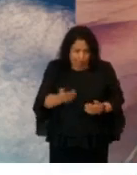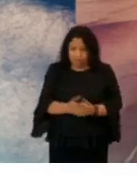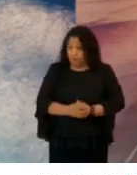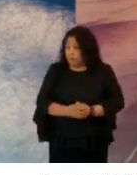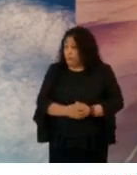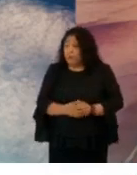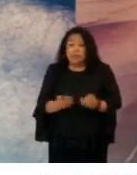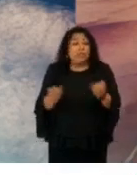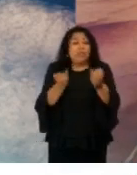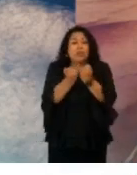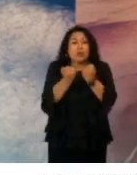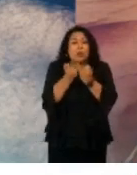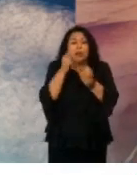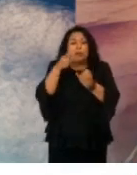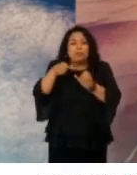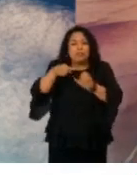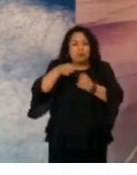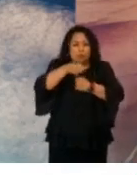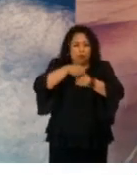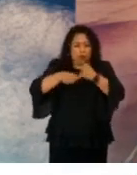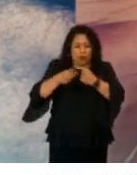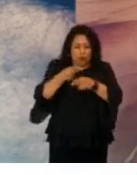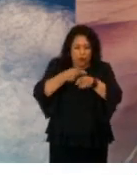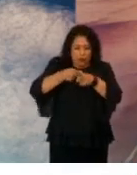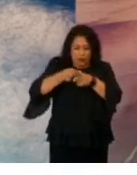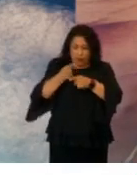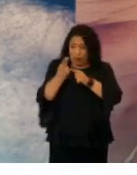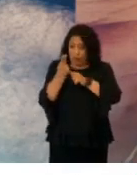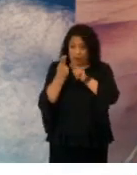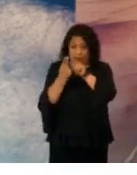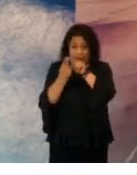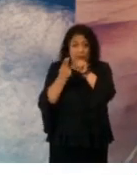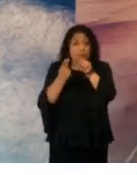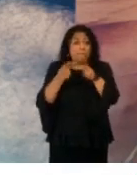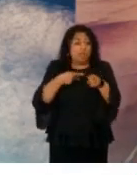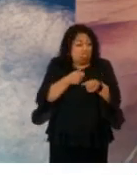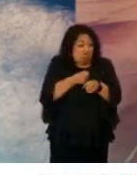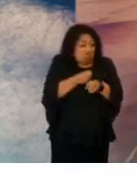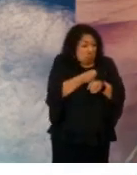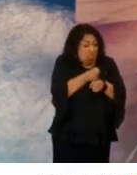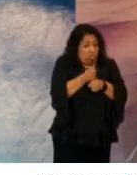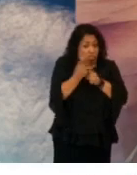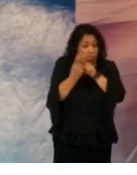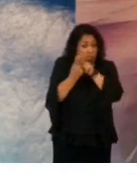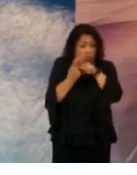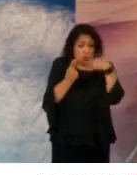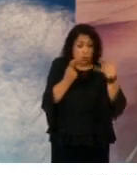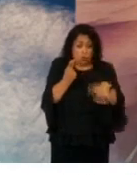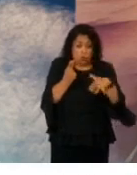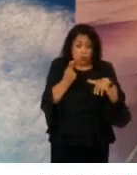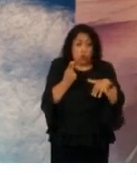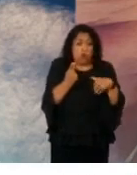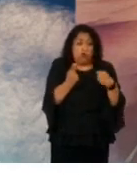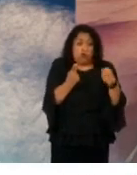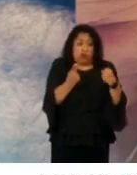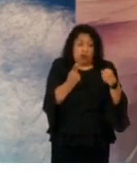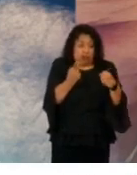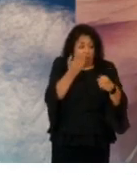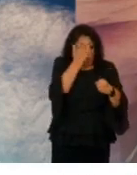Es lo mismo que un bisturí. En manos de un torturador es una cosa tremenda, en manos de un cirujano es